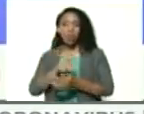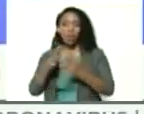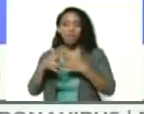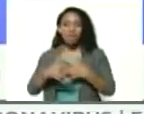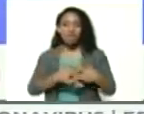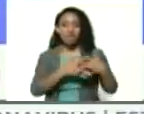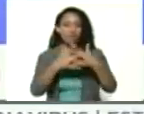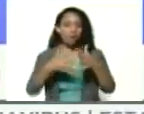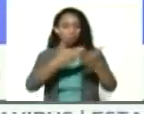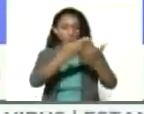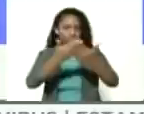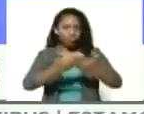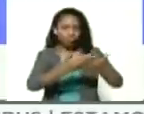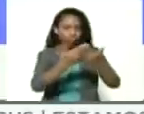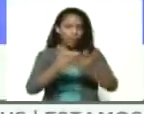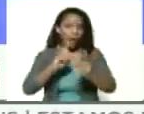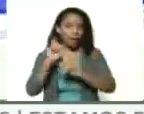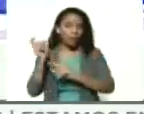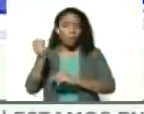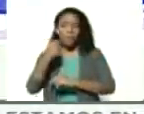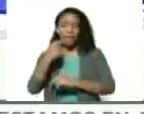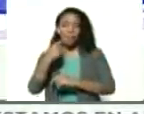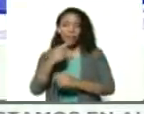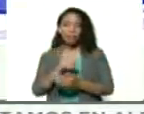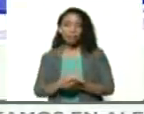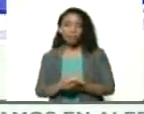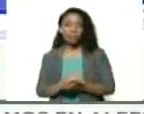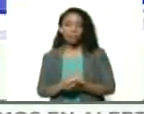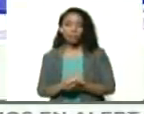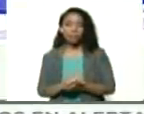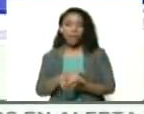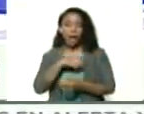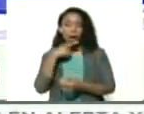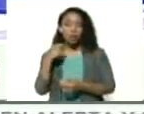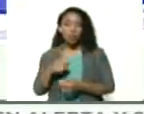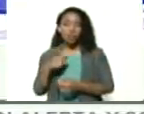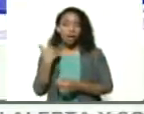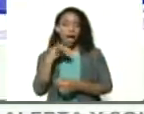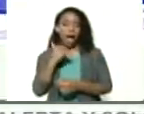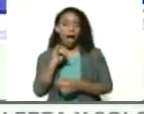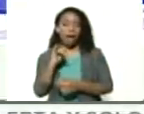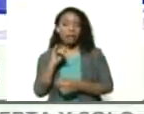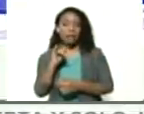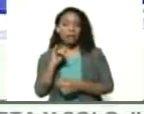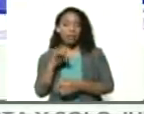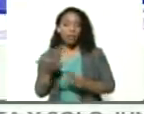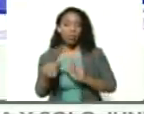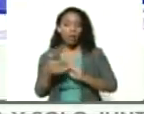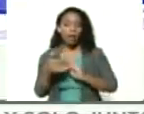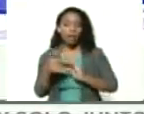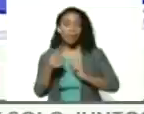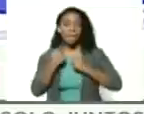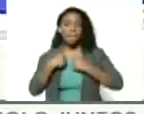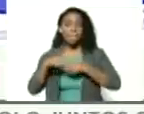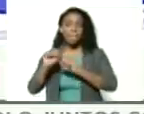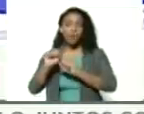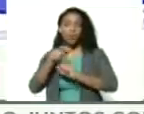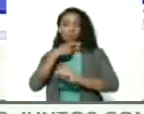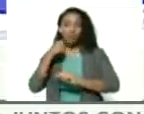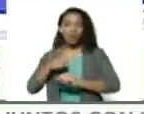estudiando estos medicamentos. En Rusia están haciendo un antiviral que también